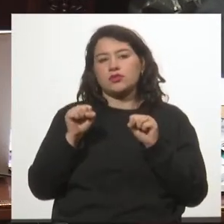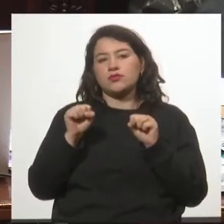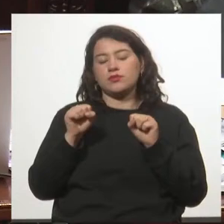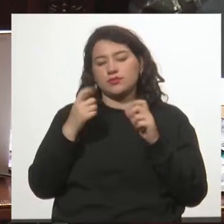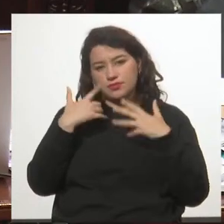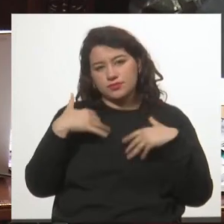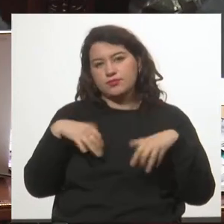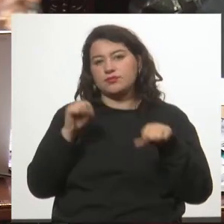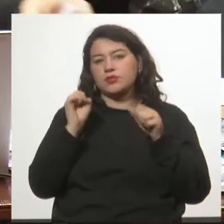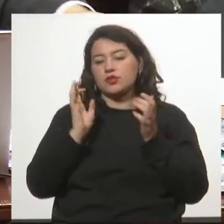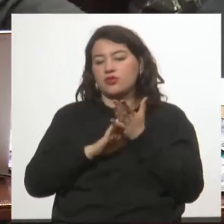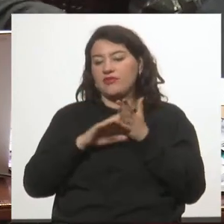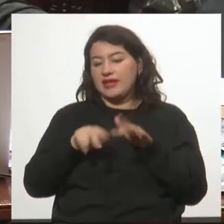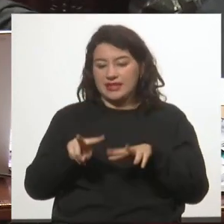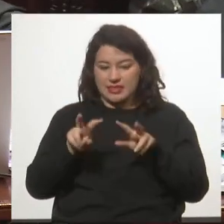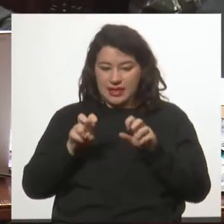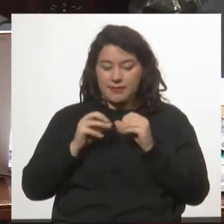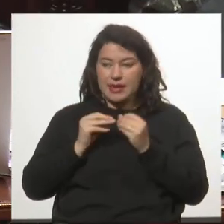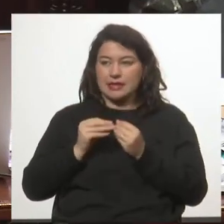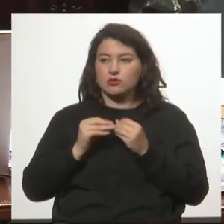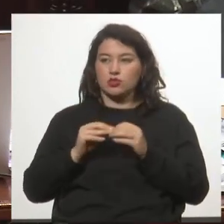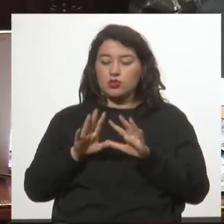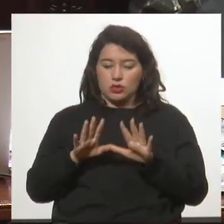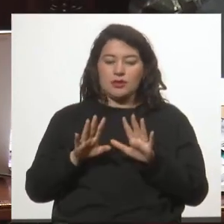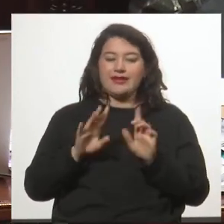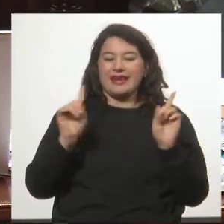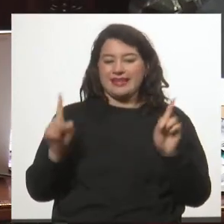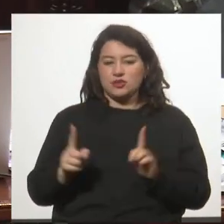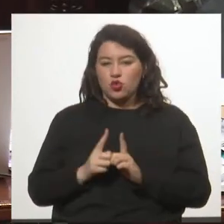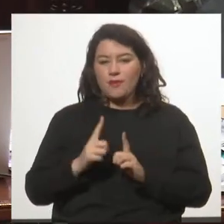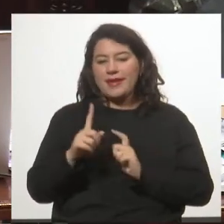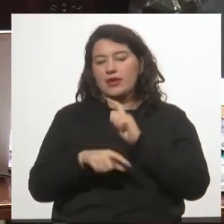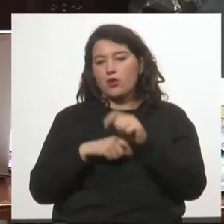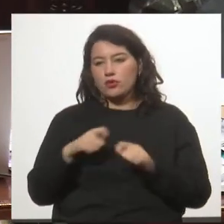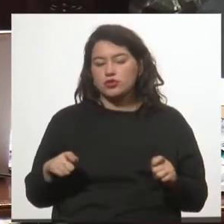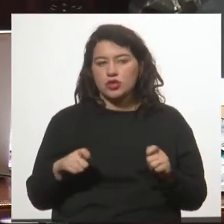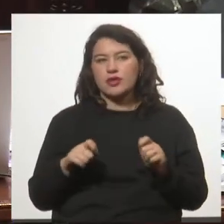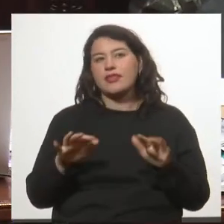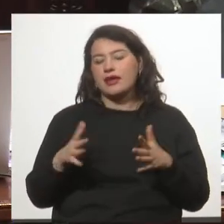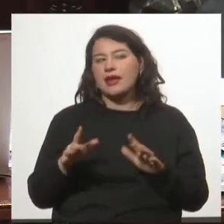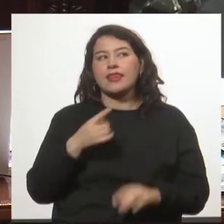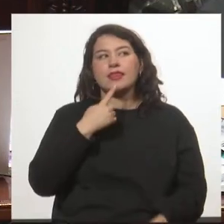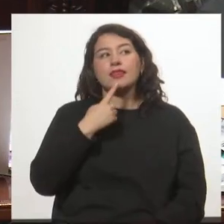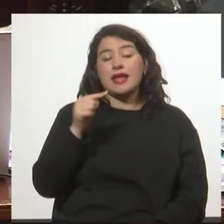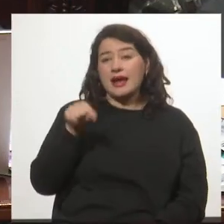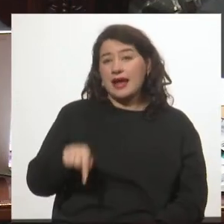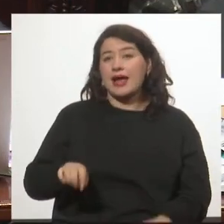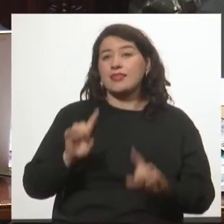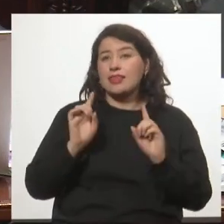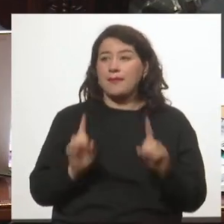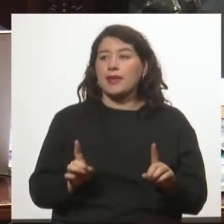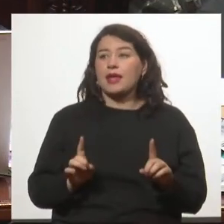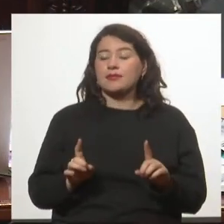sobre este asunto el resumen y las conclusiones pues aquí también se ha hecho referencia